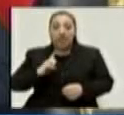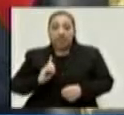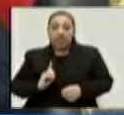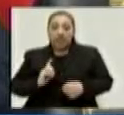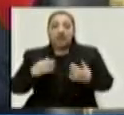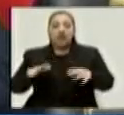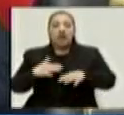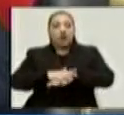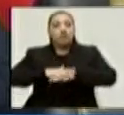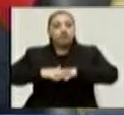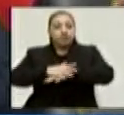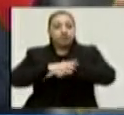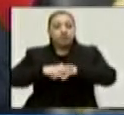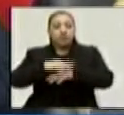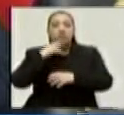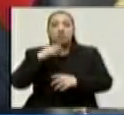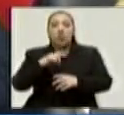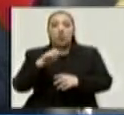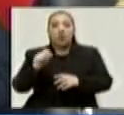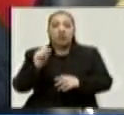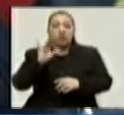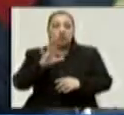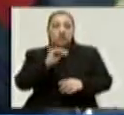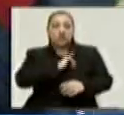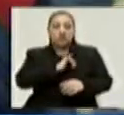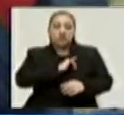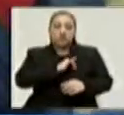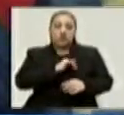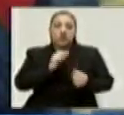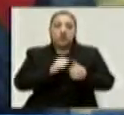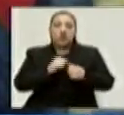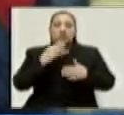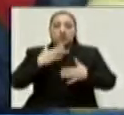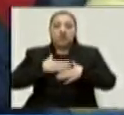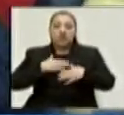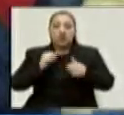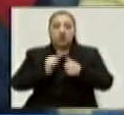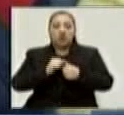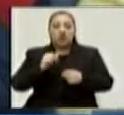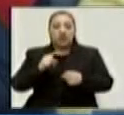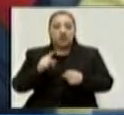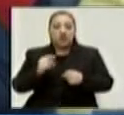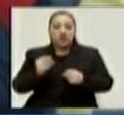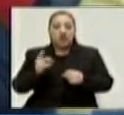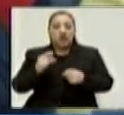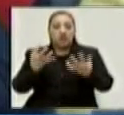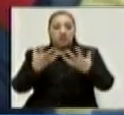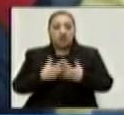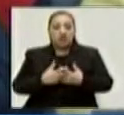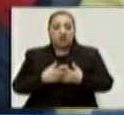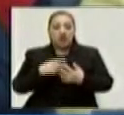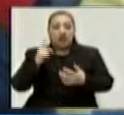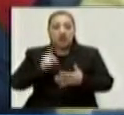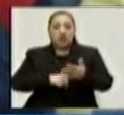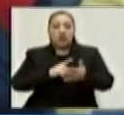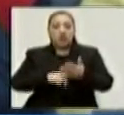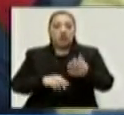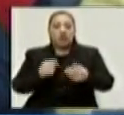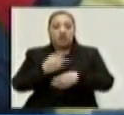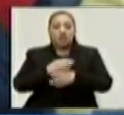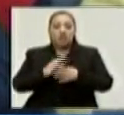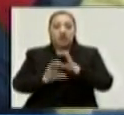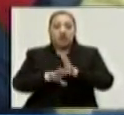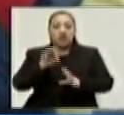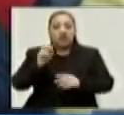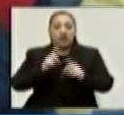al procurador del sector en función de pertenecer este al sector, es la nulidad del acto de